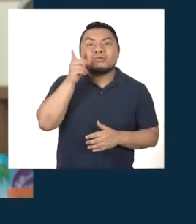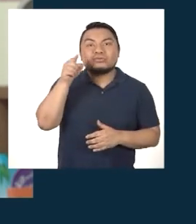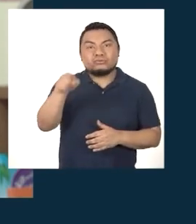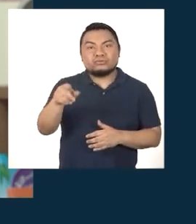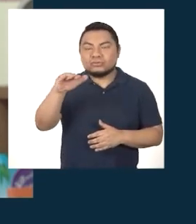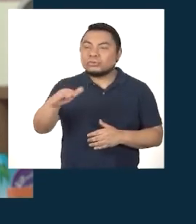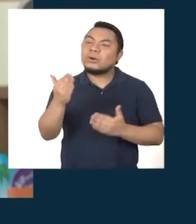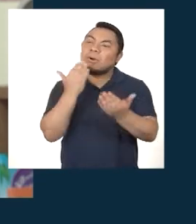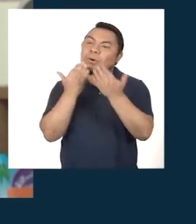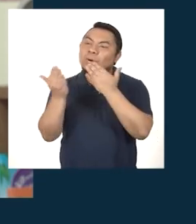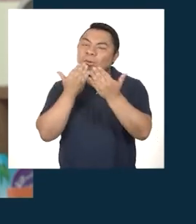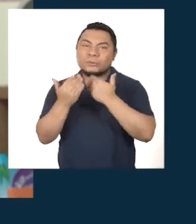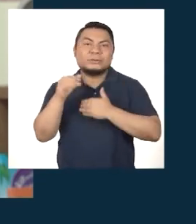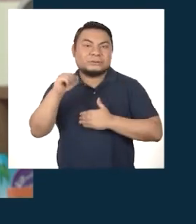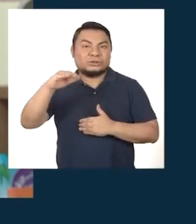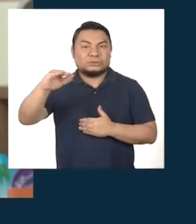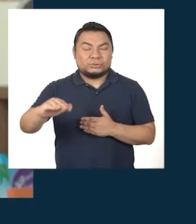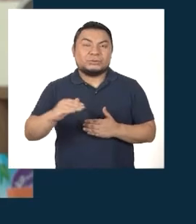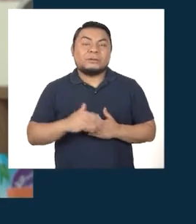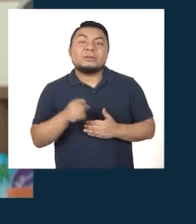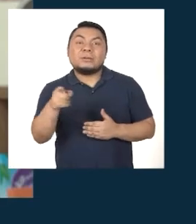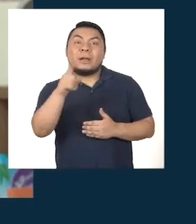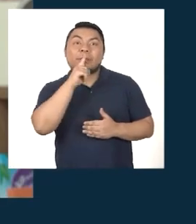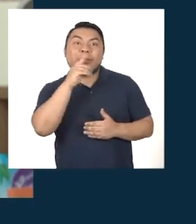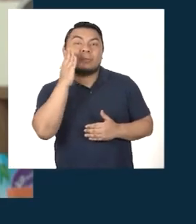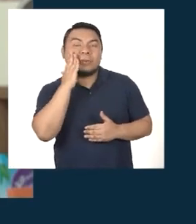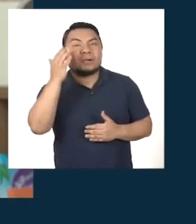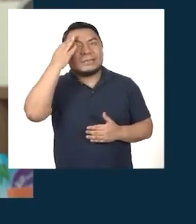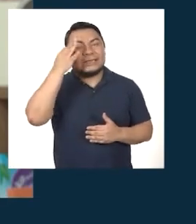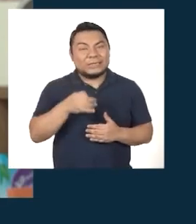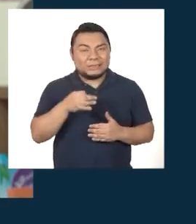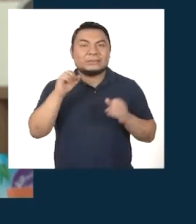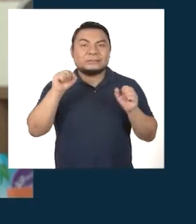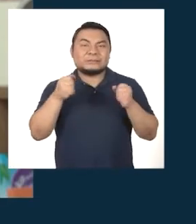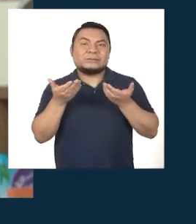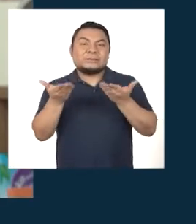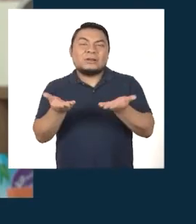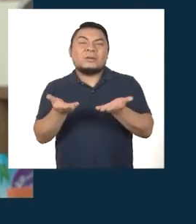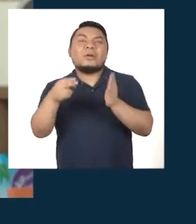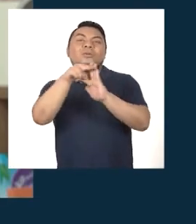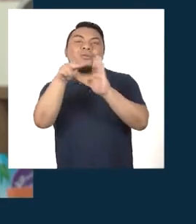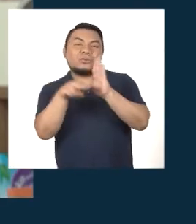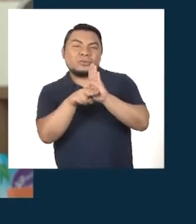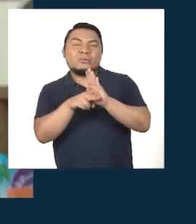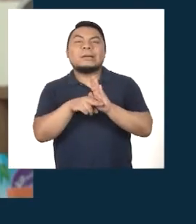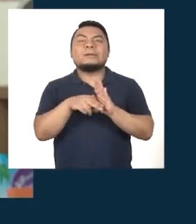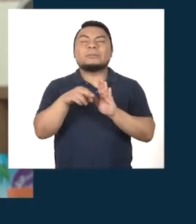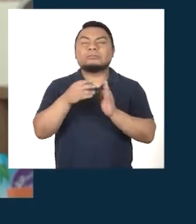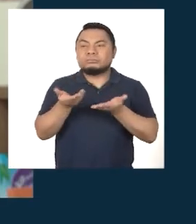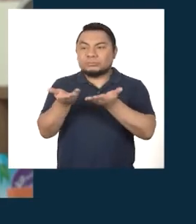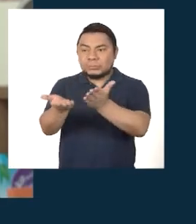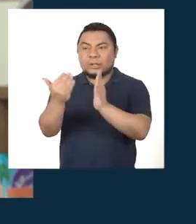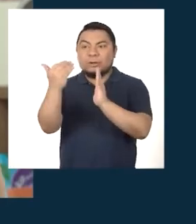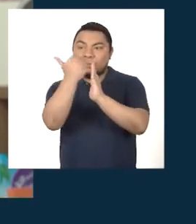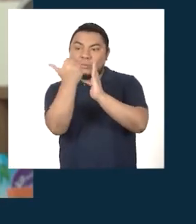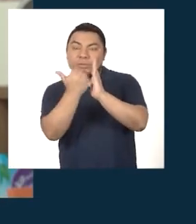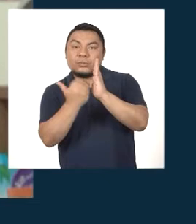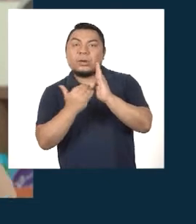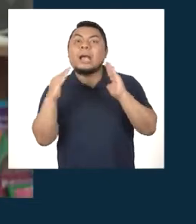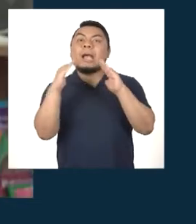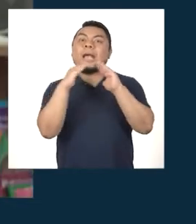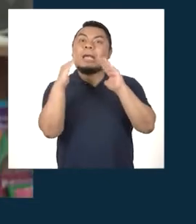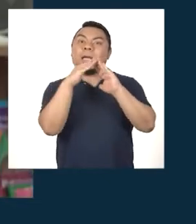Escucharlos, ¿no? Dialogar. Como padres, creo que establecemos las normas o las reglas, ¿no? Las reglas